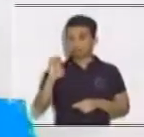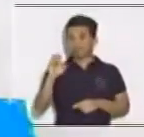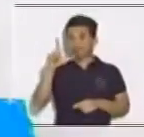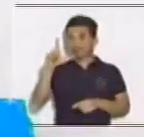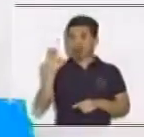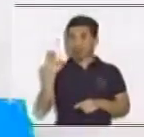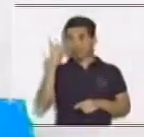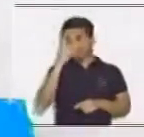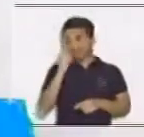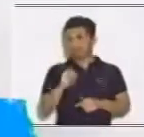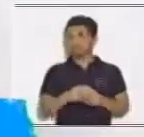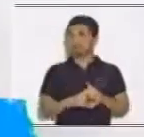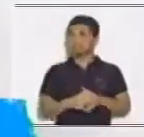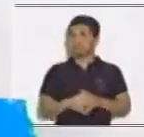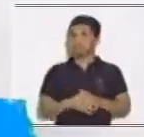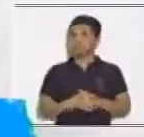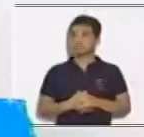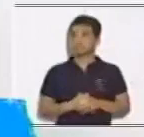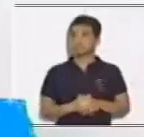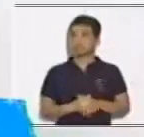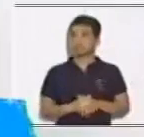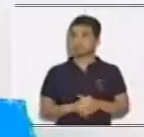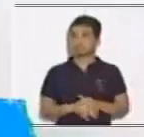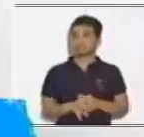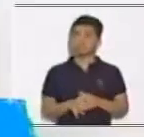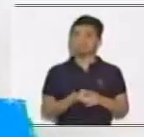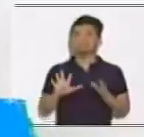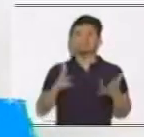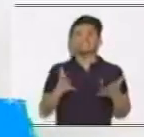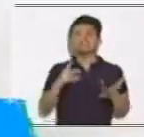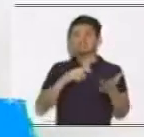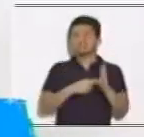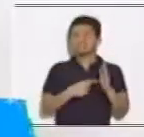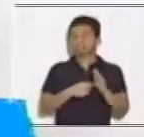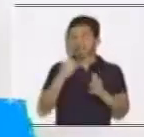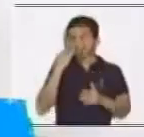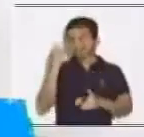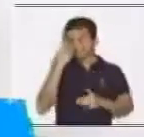A ver, ¿quién me ayuda con la definición de qué es isósceles?